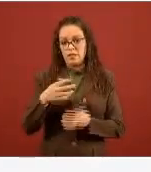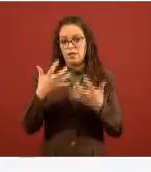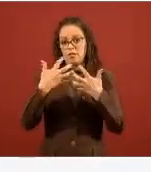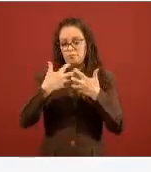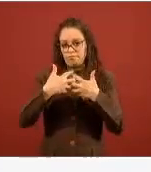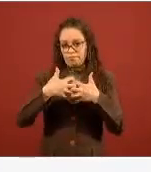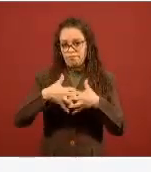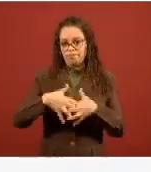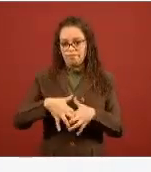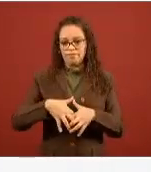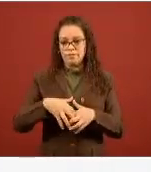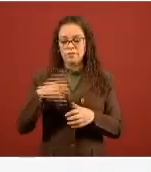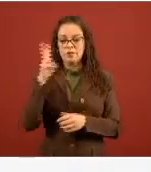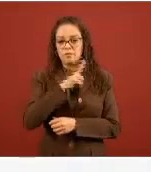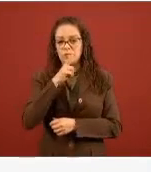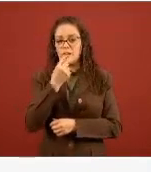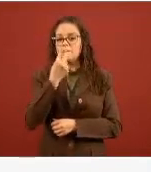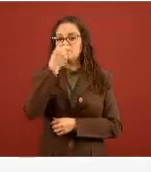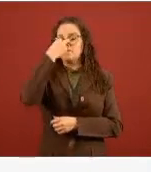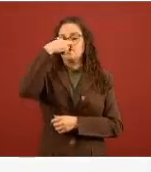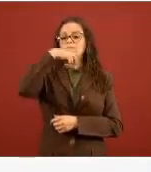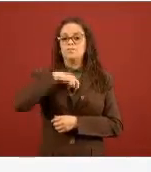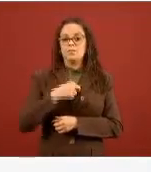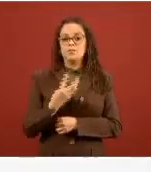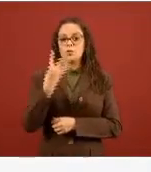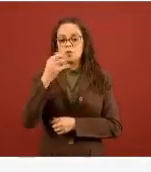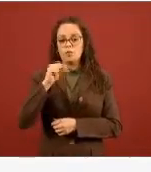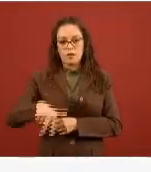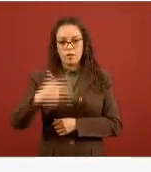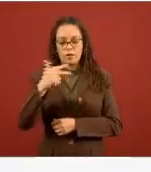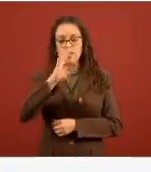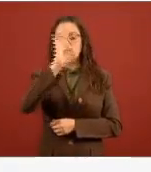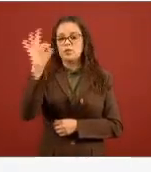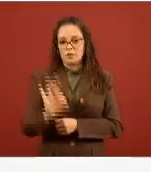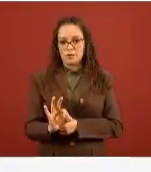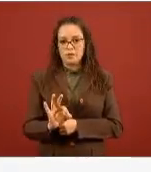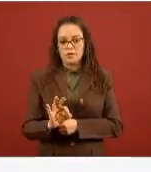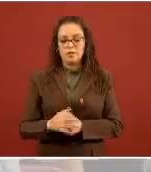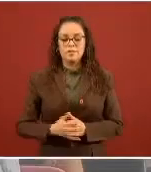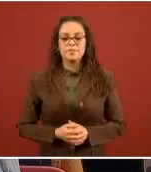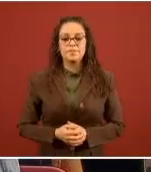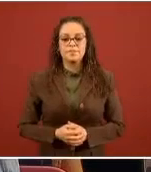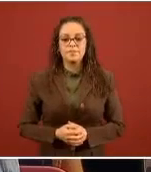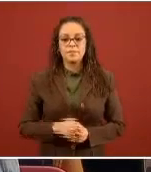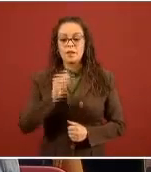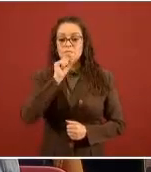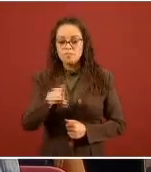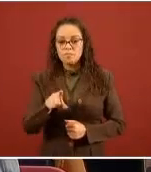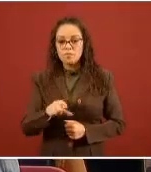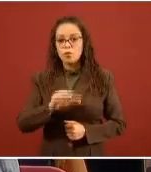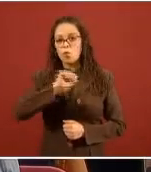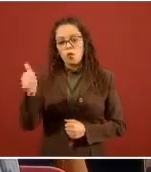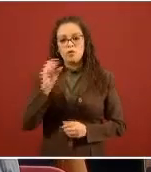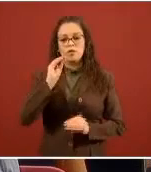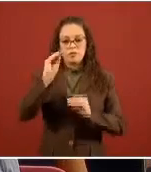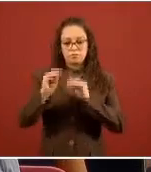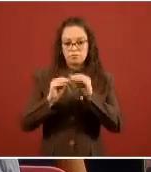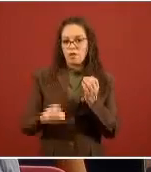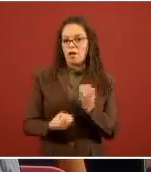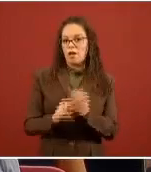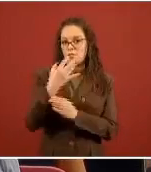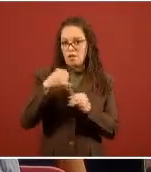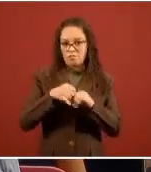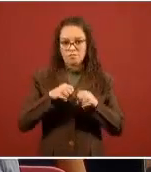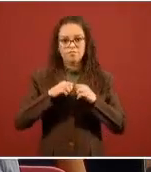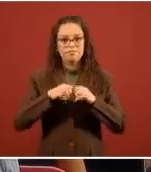que representan el 4.13%. Aquí también estamos agregando una nueva información para que se vea a